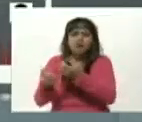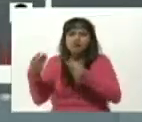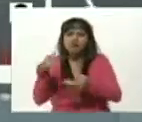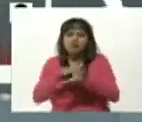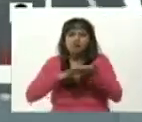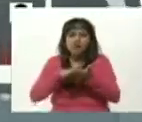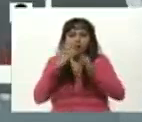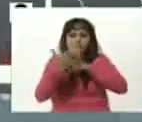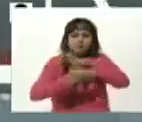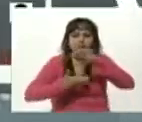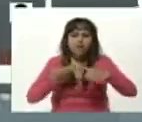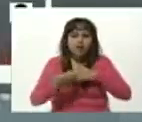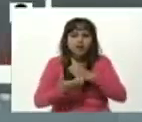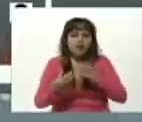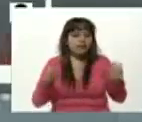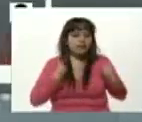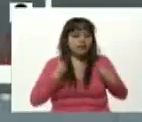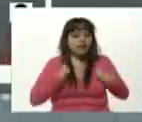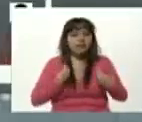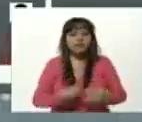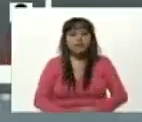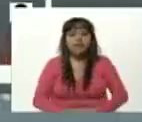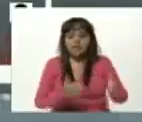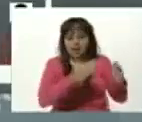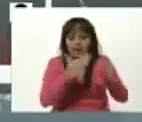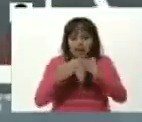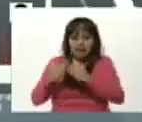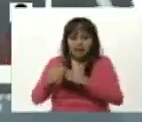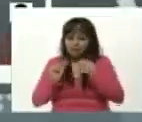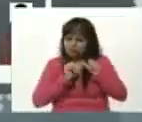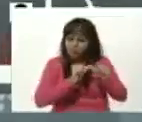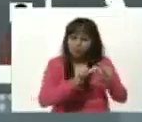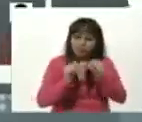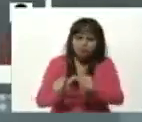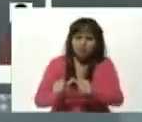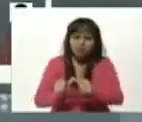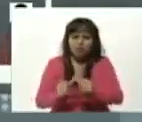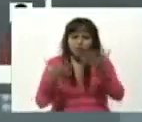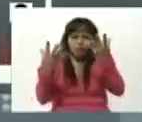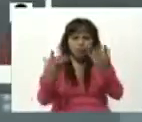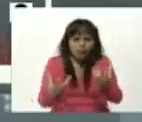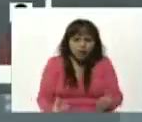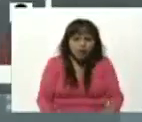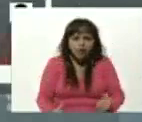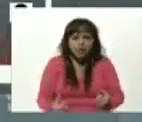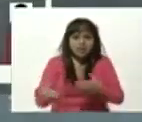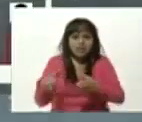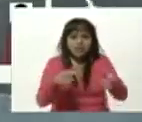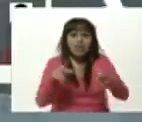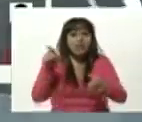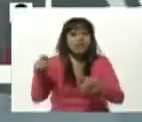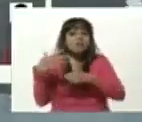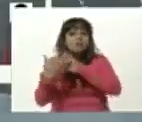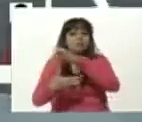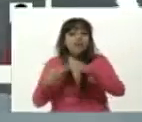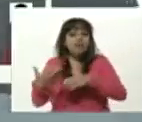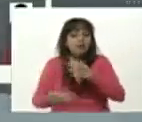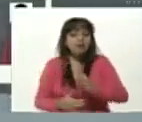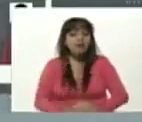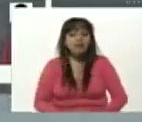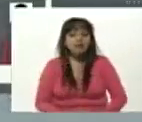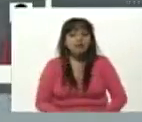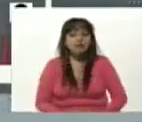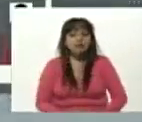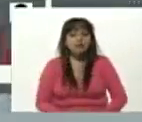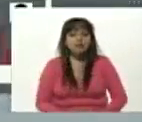viviendas. Mantengan ustedes, como lo han hecho, el dragado del río. Ese fue el problema que hubo, Murga, en